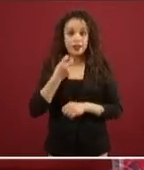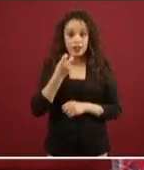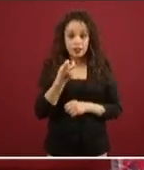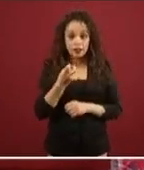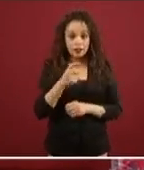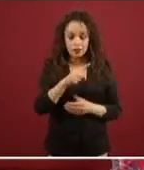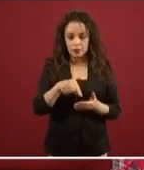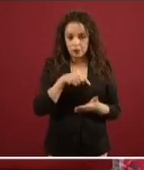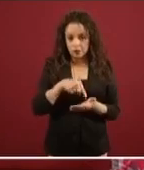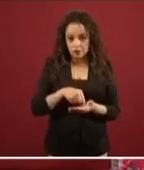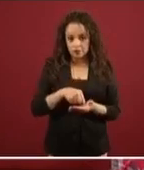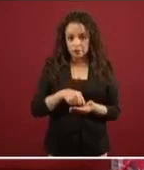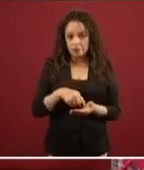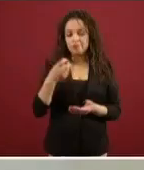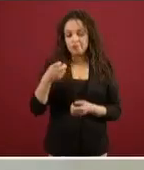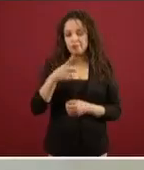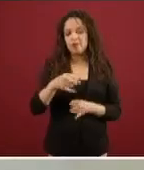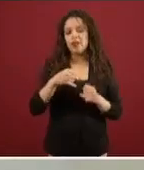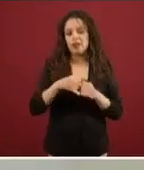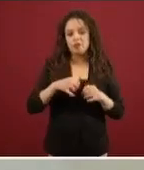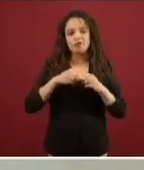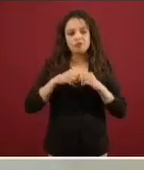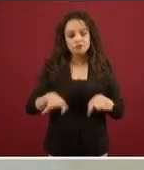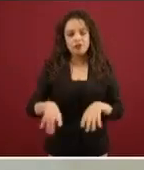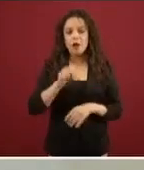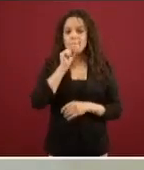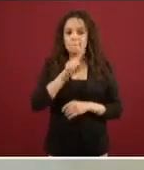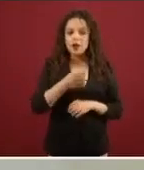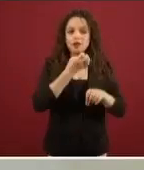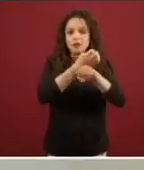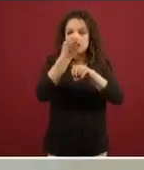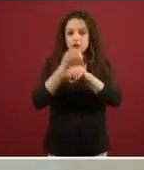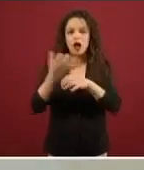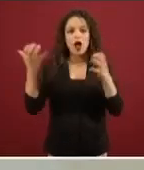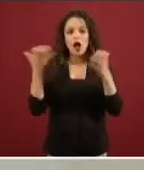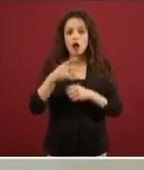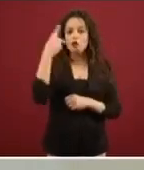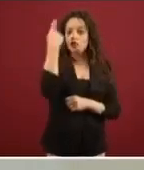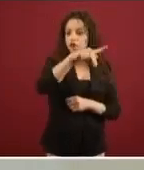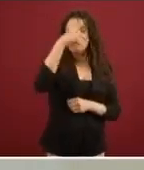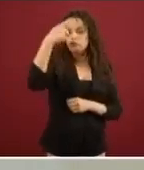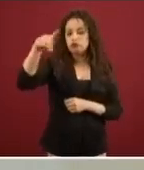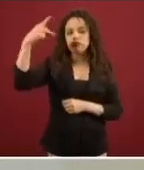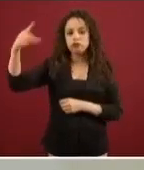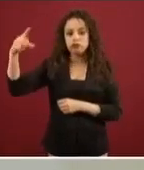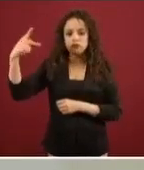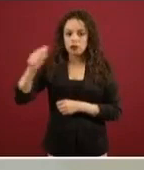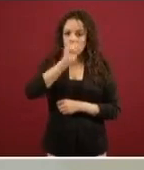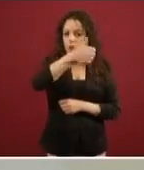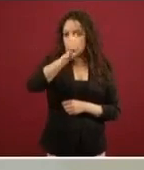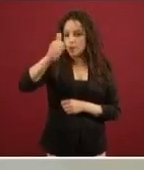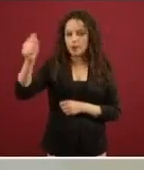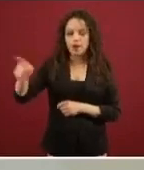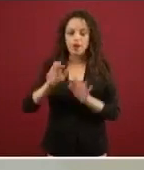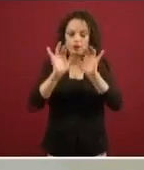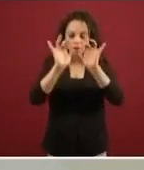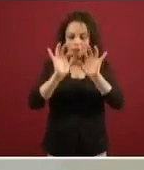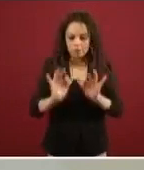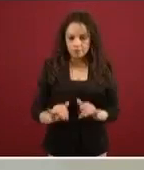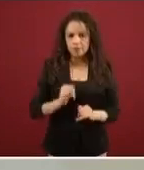esta información fluye. Son los mismos estados los que capturan sus casos probables, son los mismos estados los que capturan sus